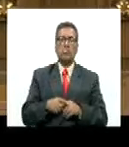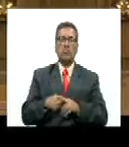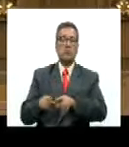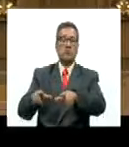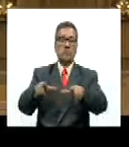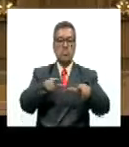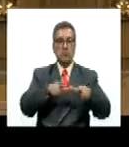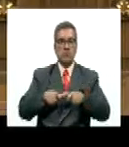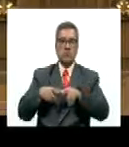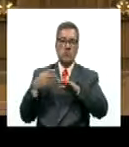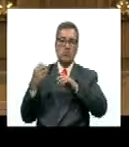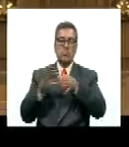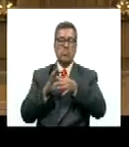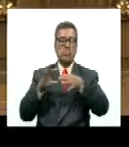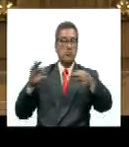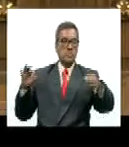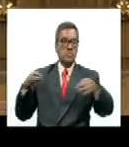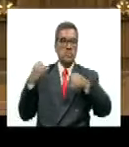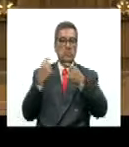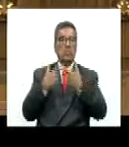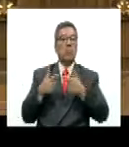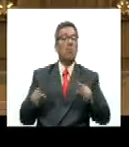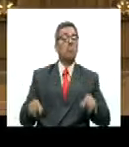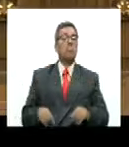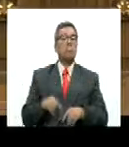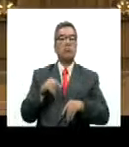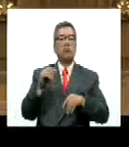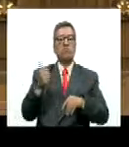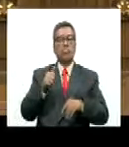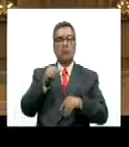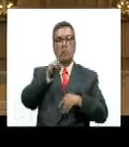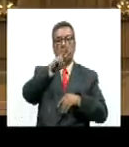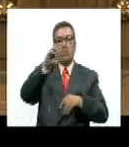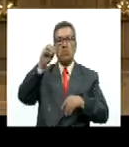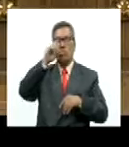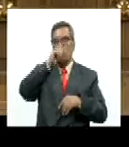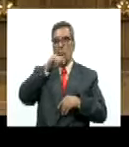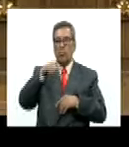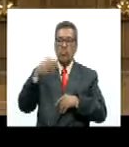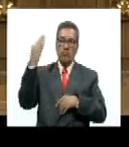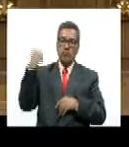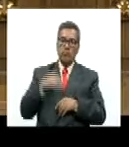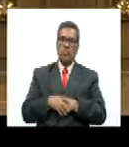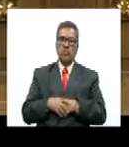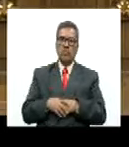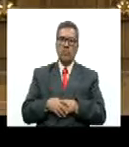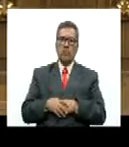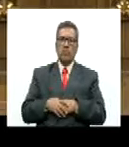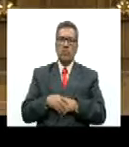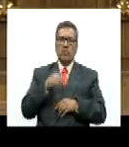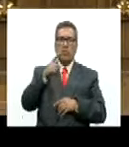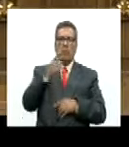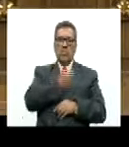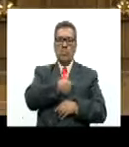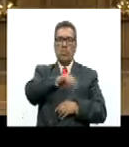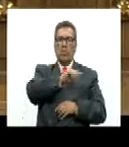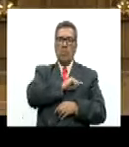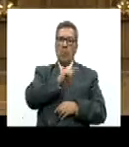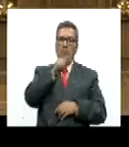soberano e independiente desde hace más de 200 años, cuando los